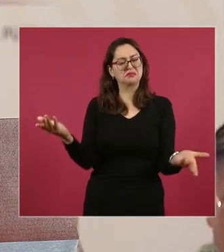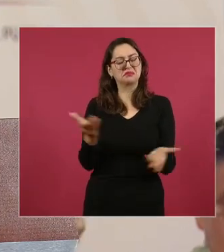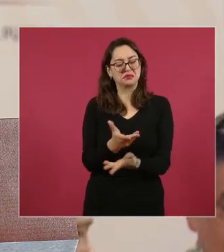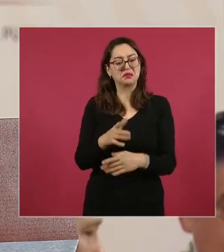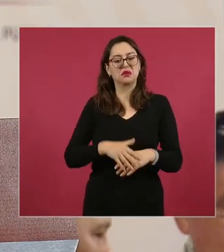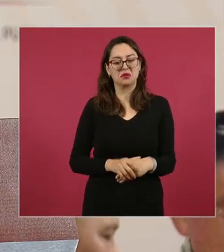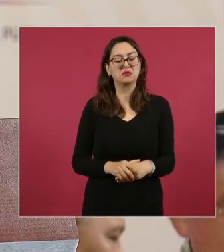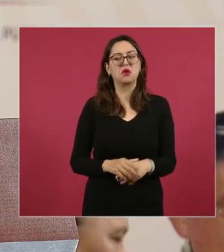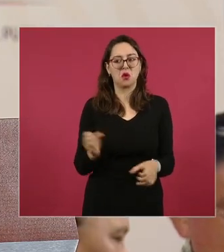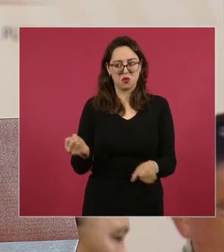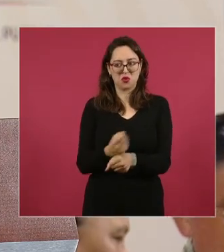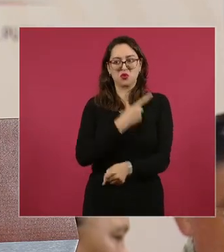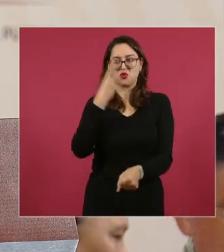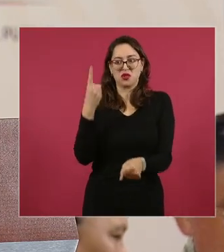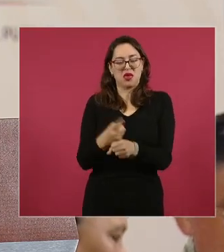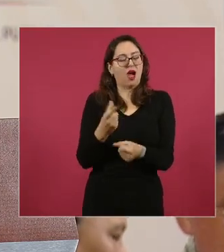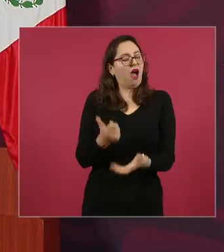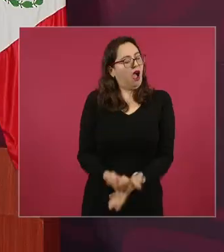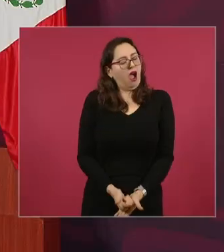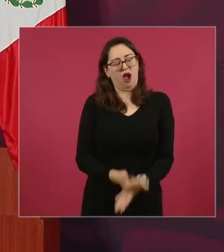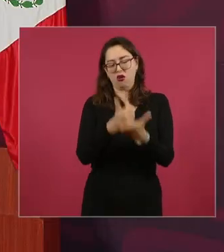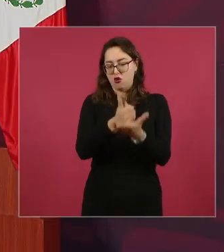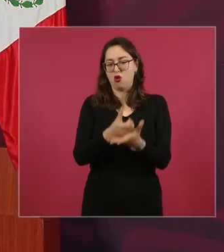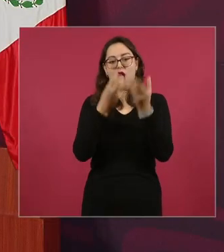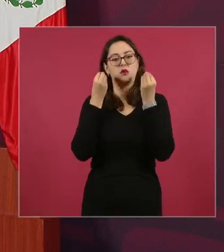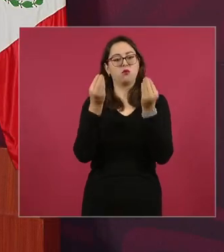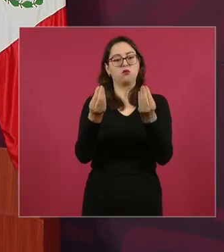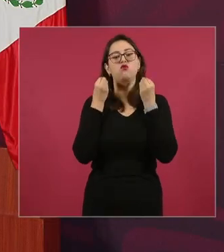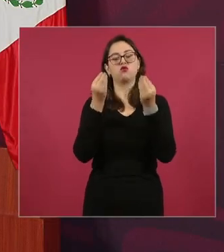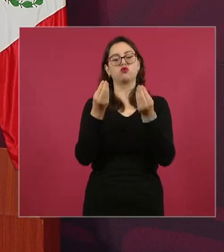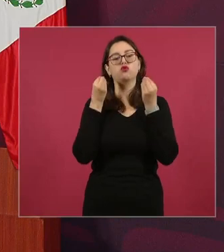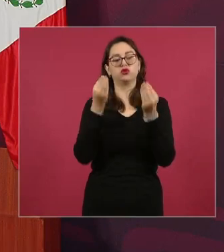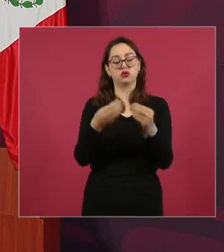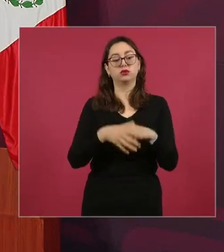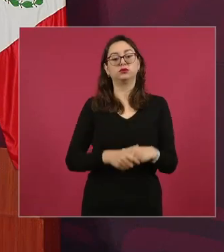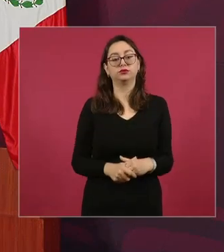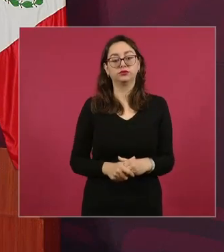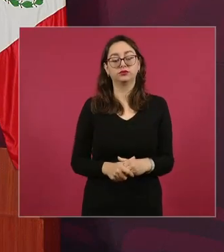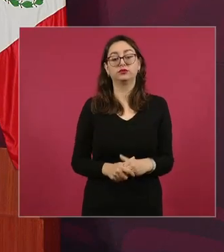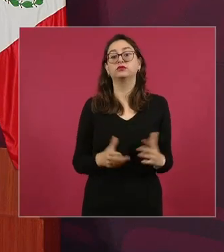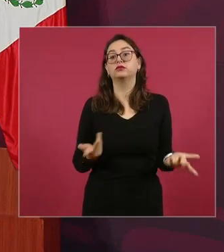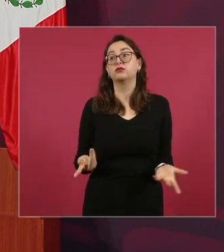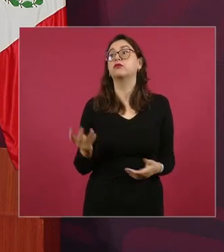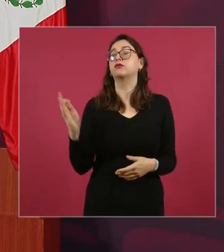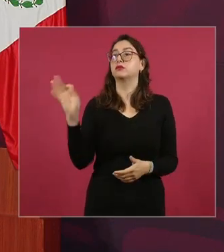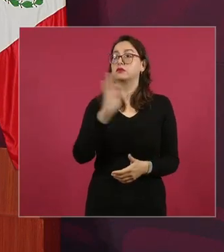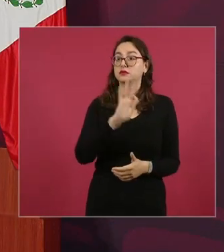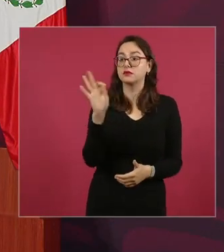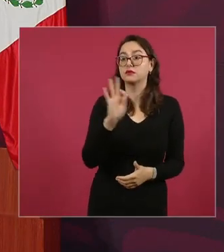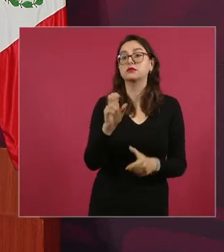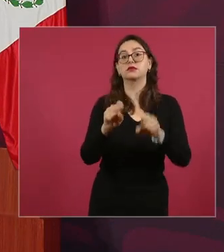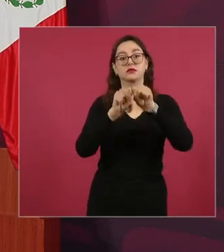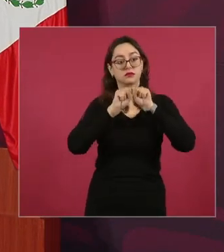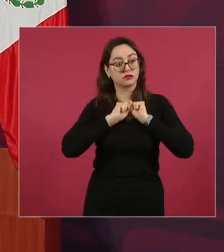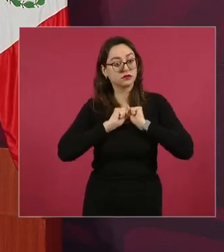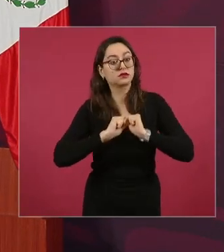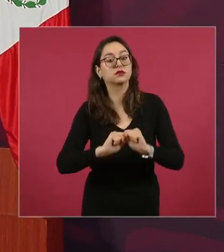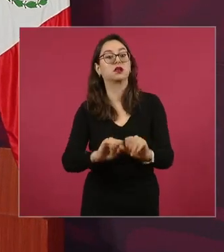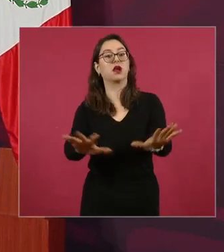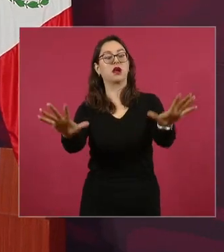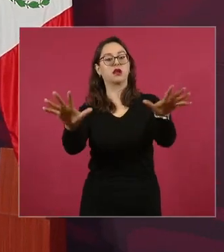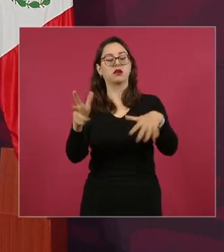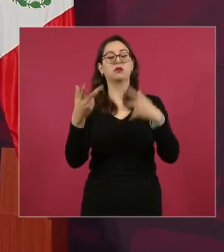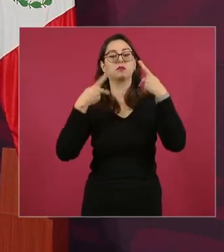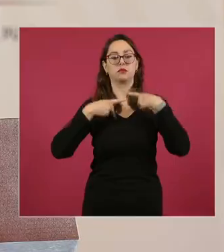porque así ayuda mucho. En una de esas nos escucha alguien de los